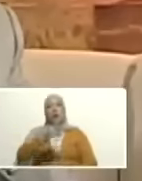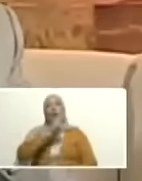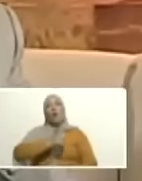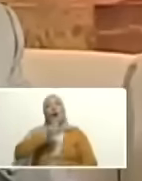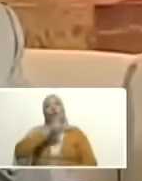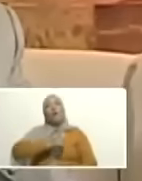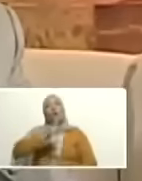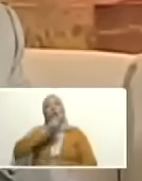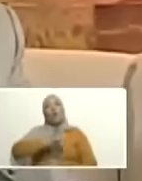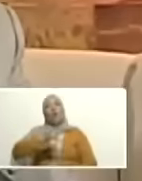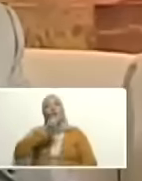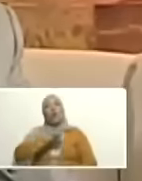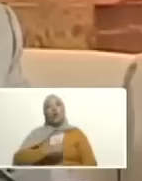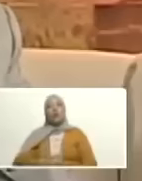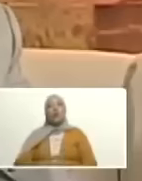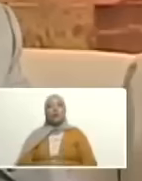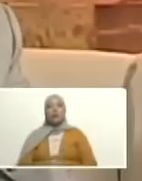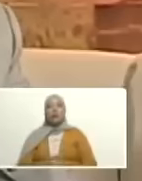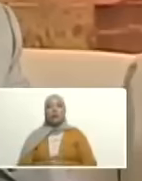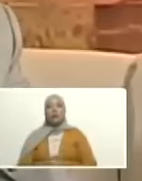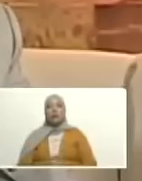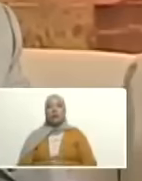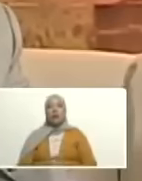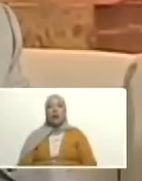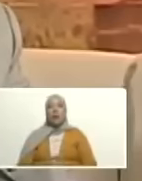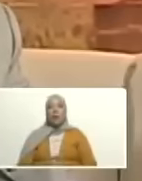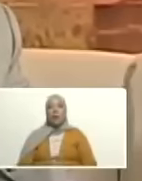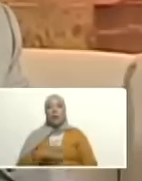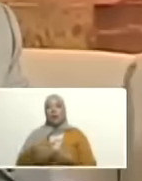resistido y que dijo,